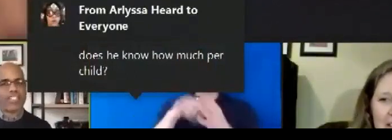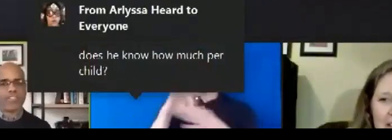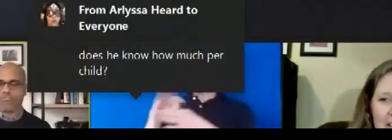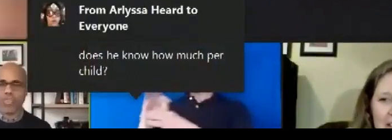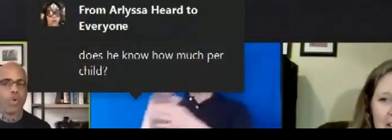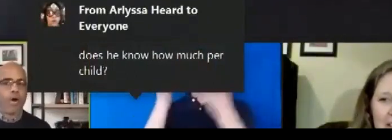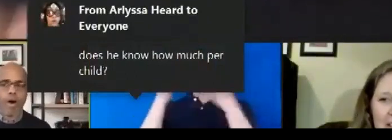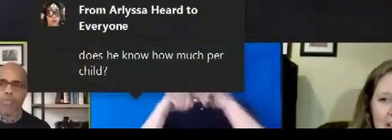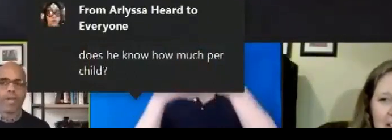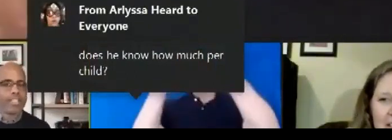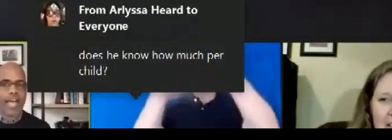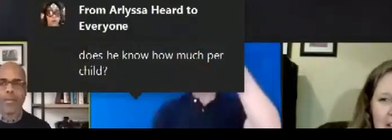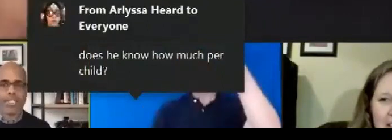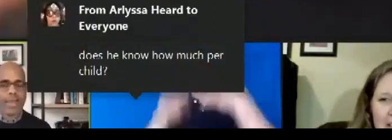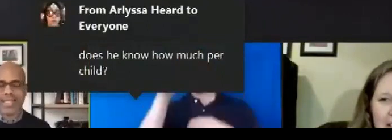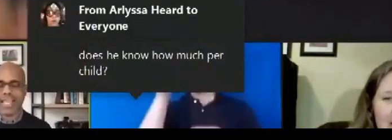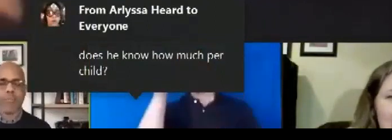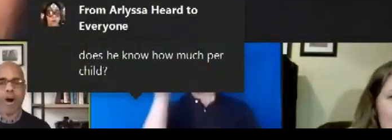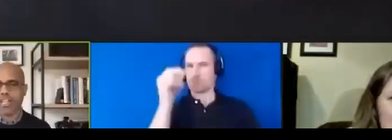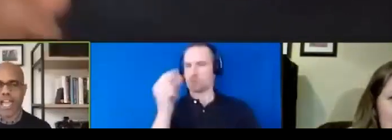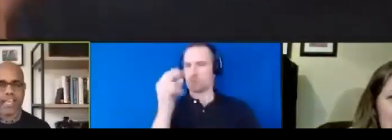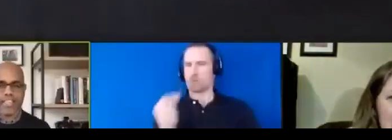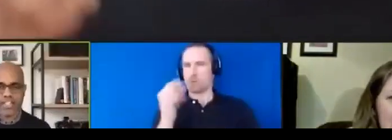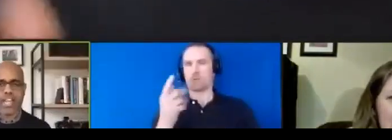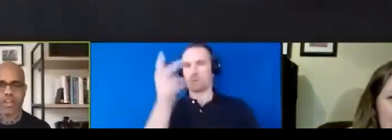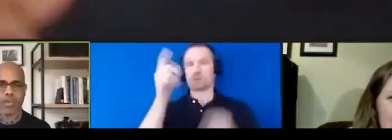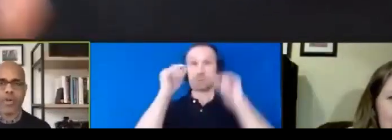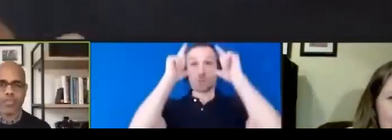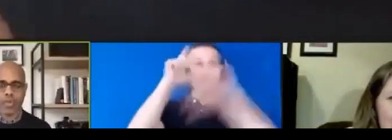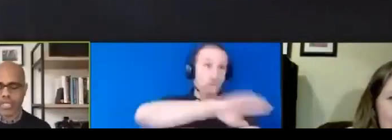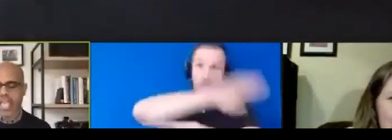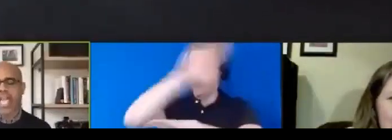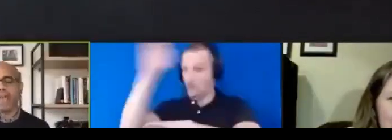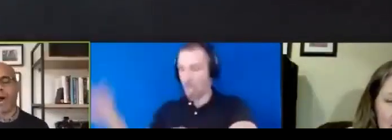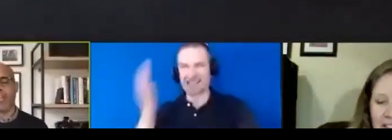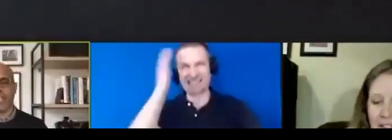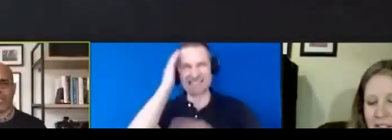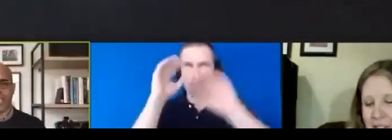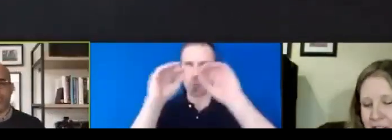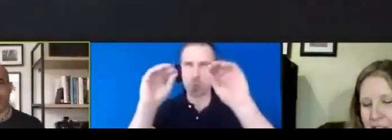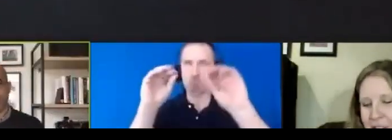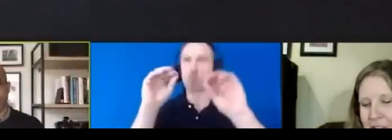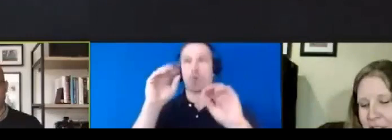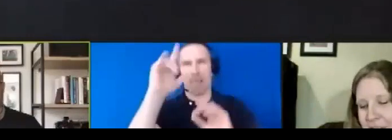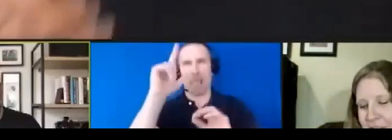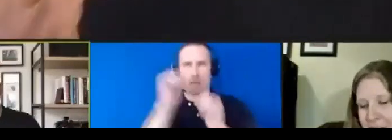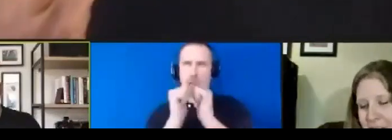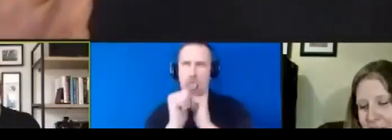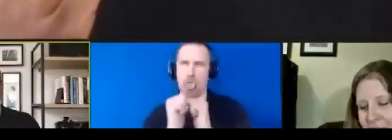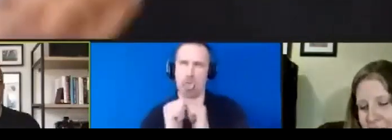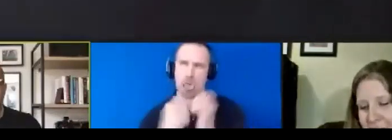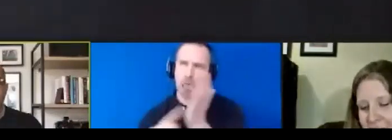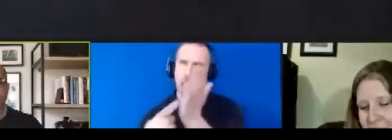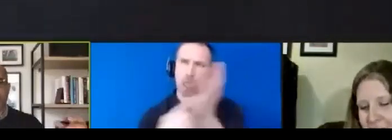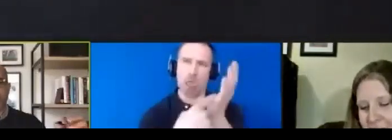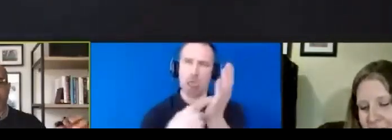viene entre los se les dar senadores para ver cómo se hace esto y van a entrar a lo que se llama boro rama donde hay